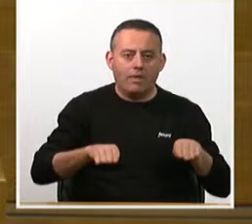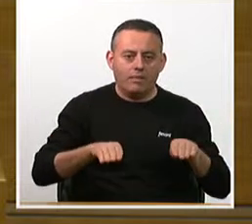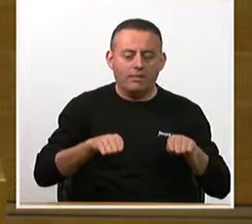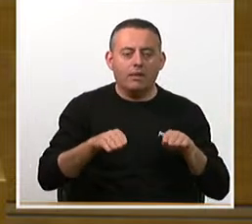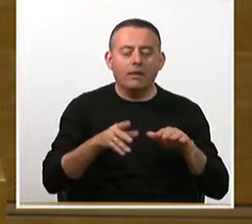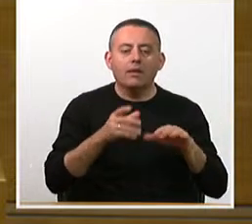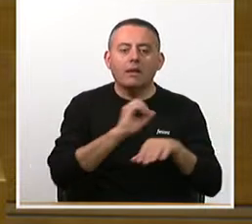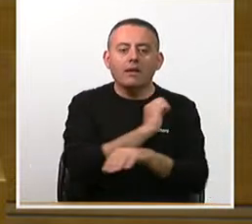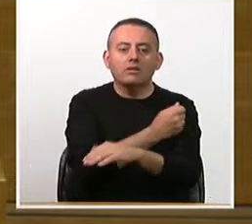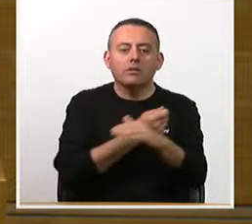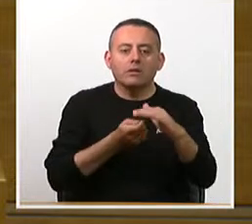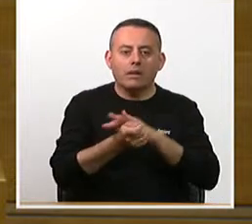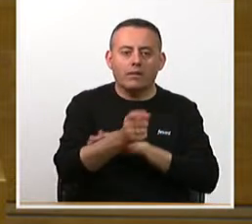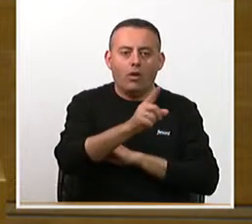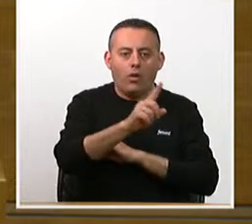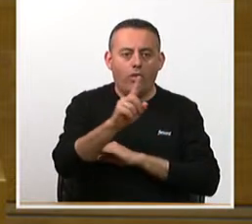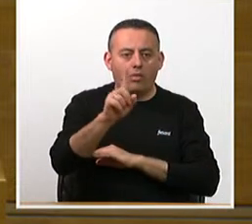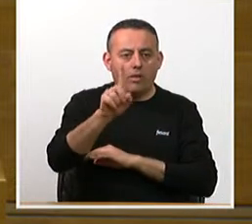entrada